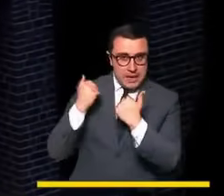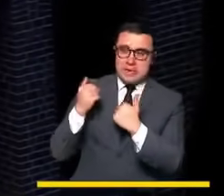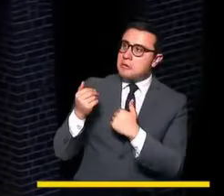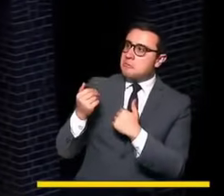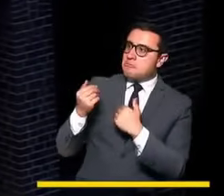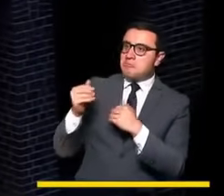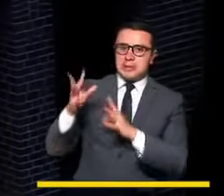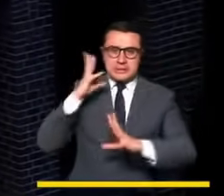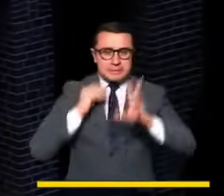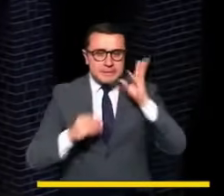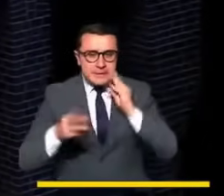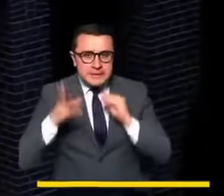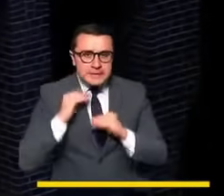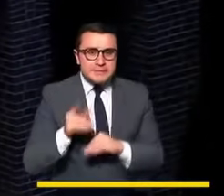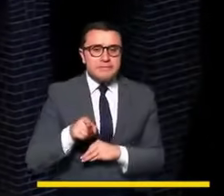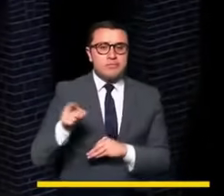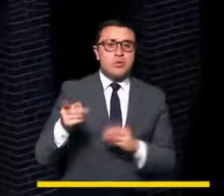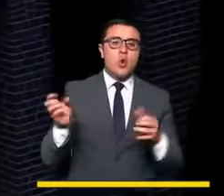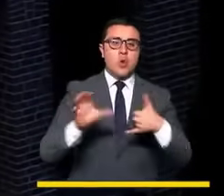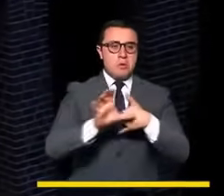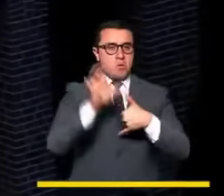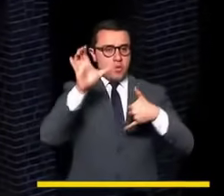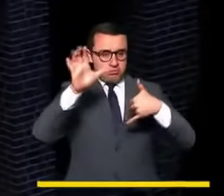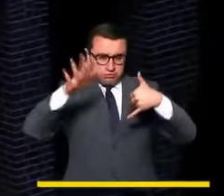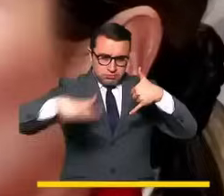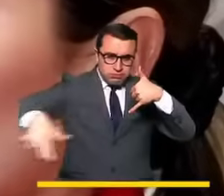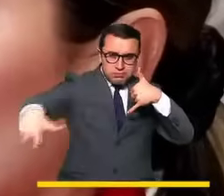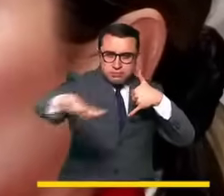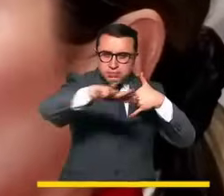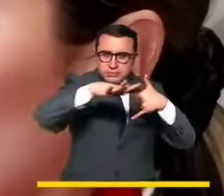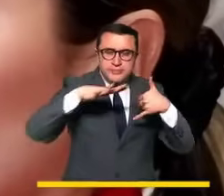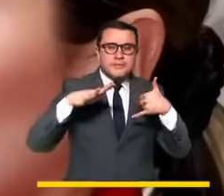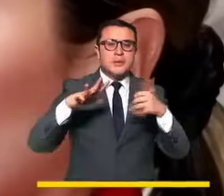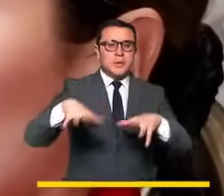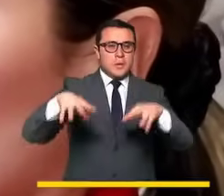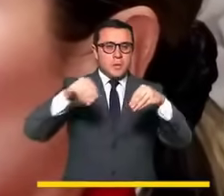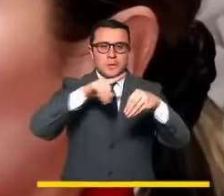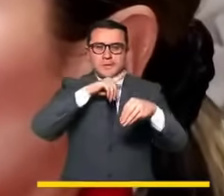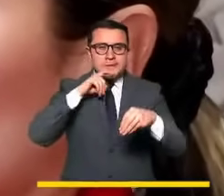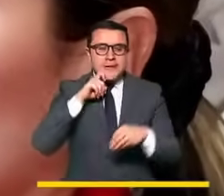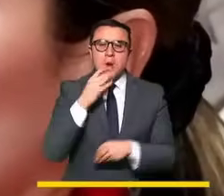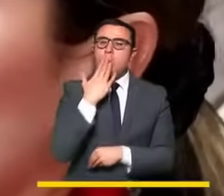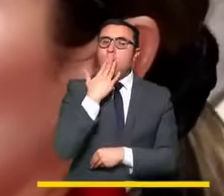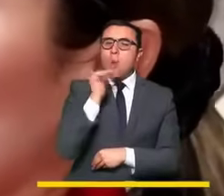de experiencias, el desierto guajiro, la cultura guayú,